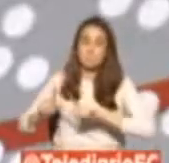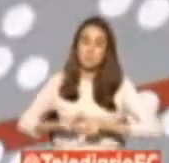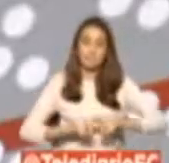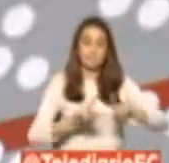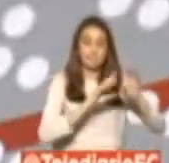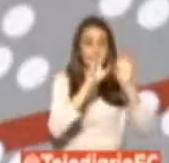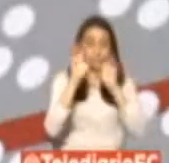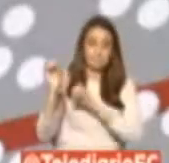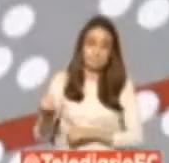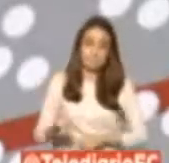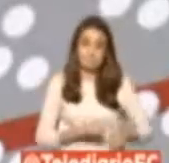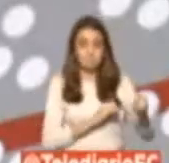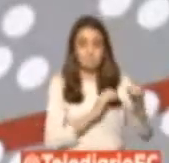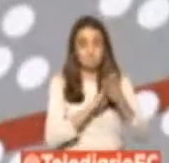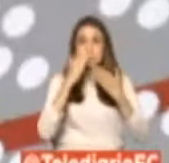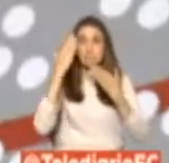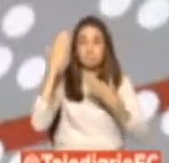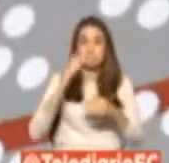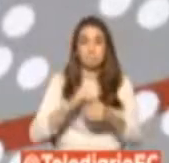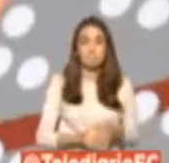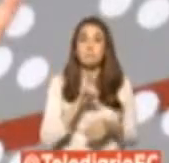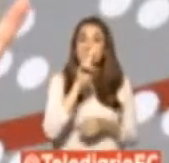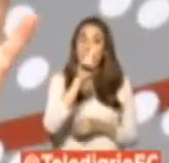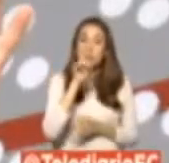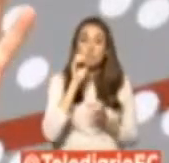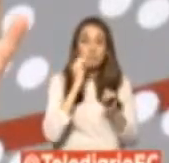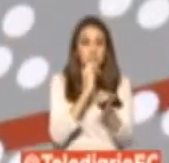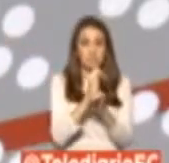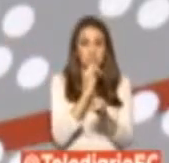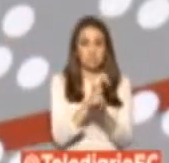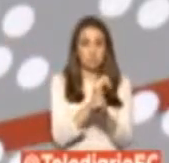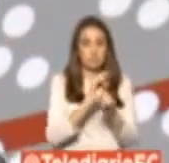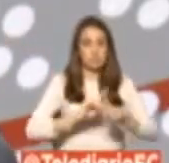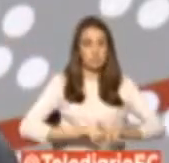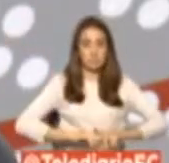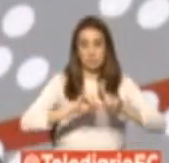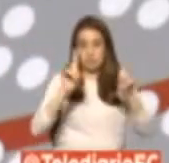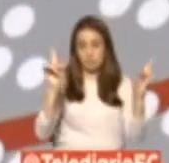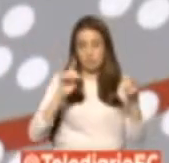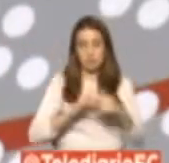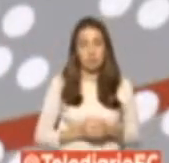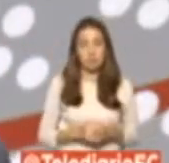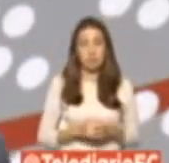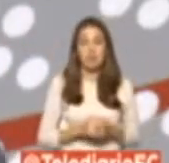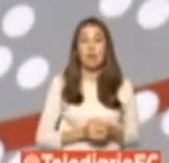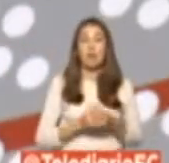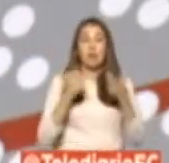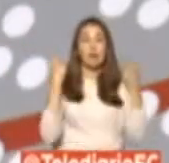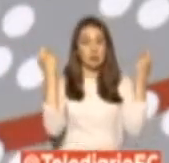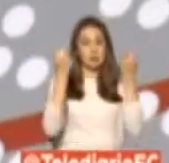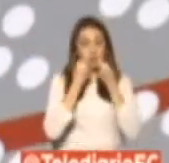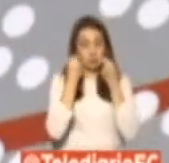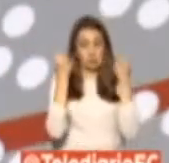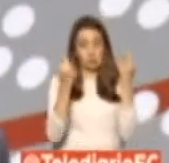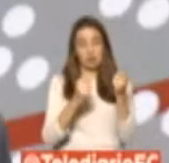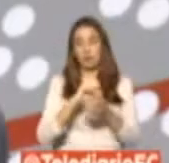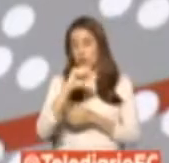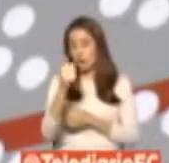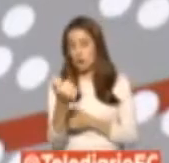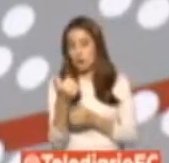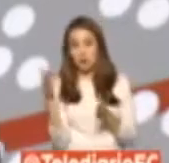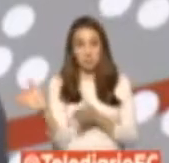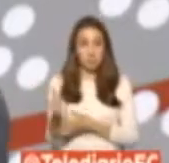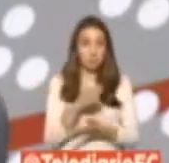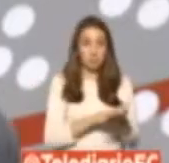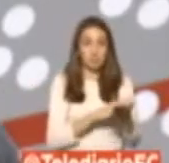de las organizaciones políticas. Son dos instituciones distintas. El financiamiento de las campañas cuenta otro tipo de intereses.